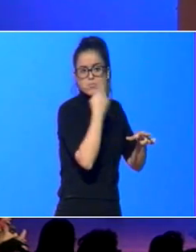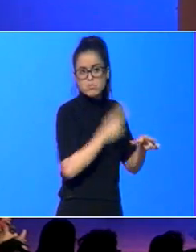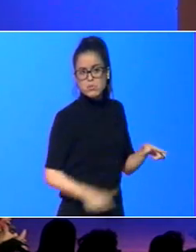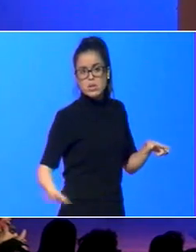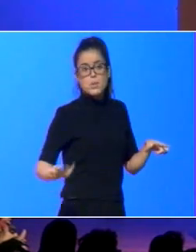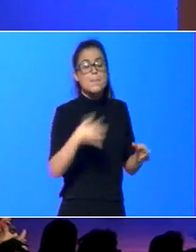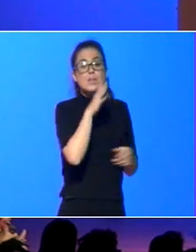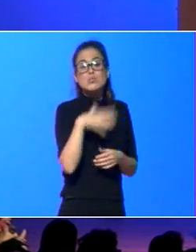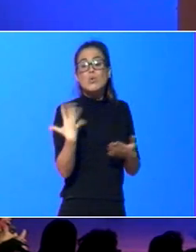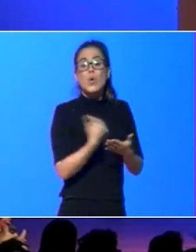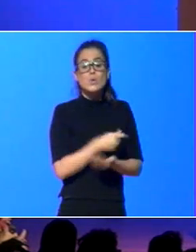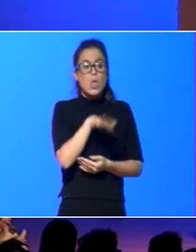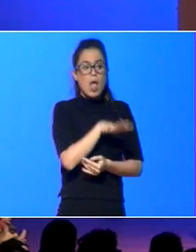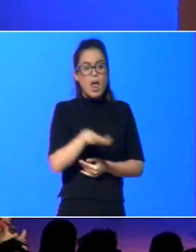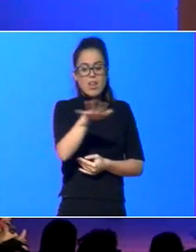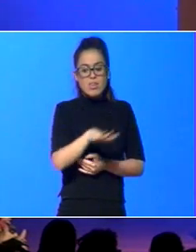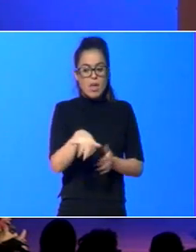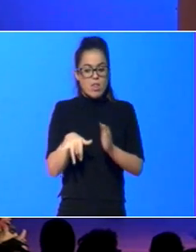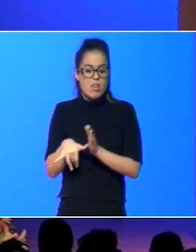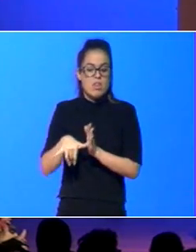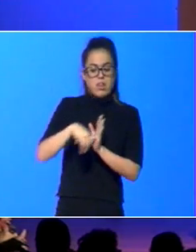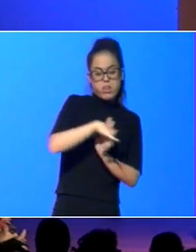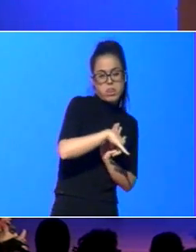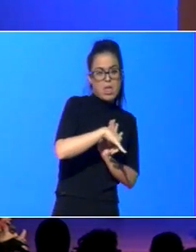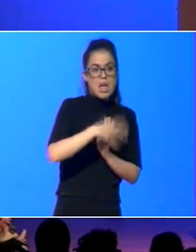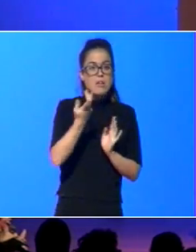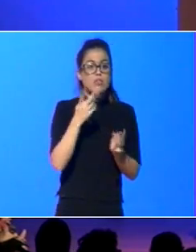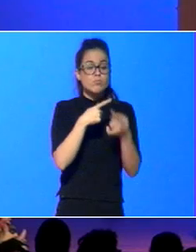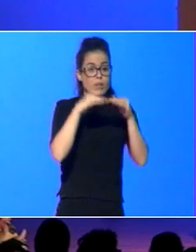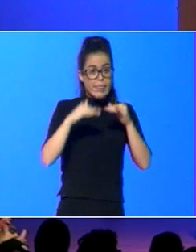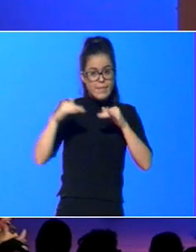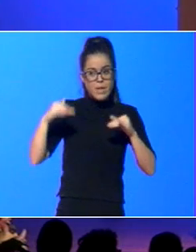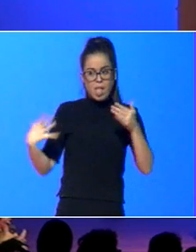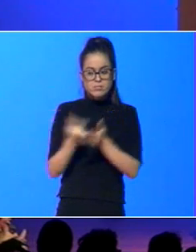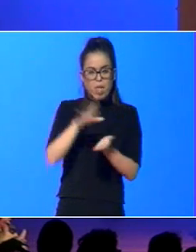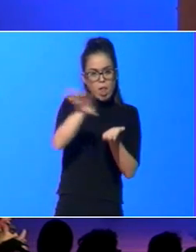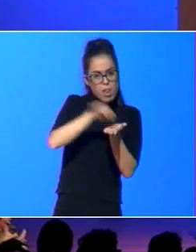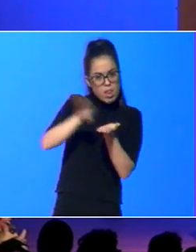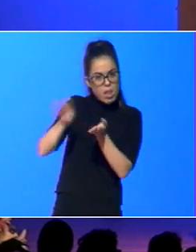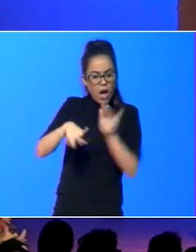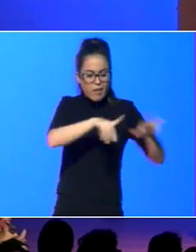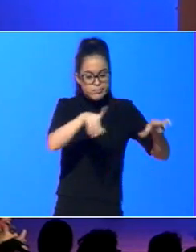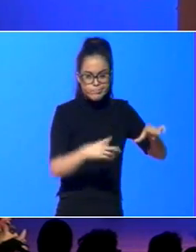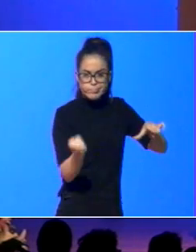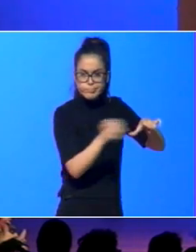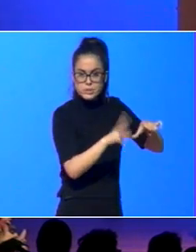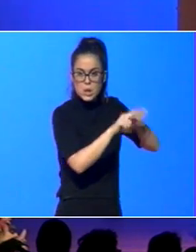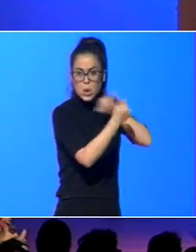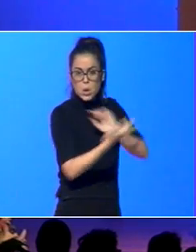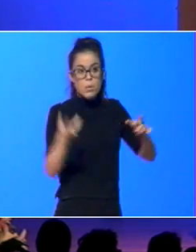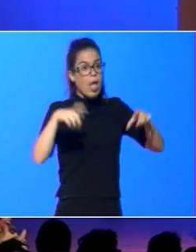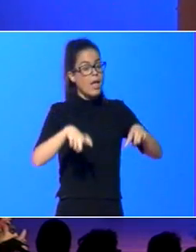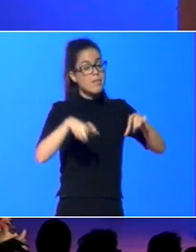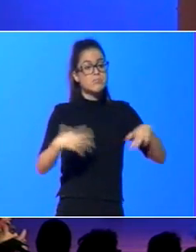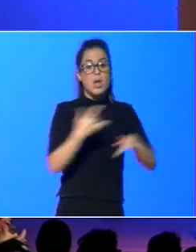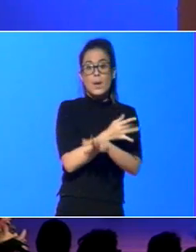ume danak batzen zirian antxe, eta jolas orduetan irtetzen zirian jolasten